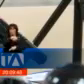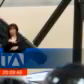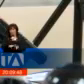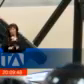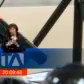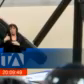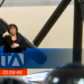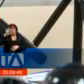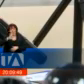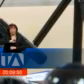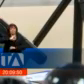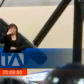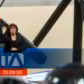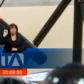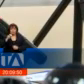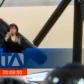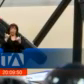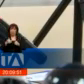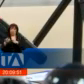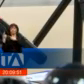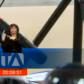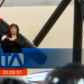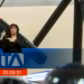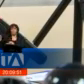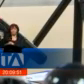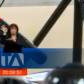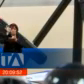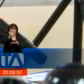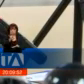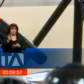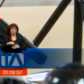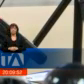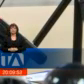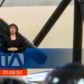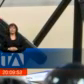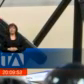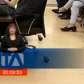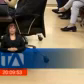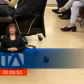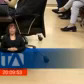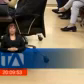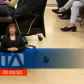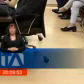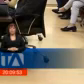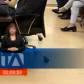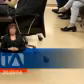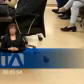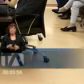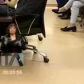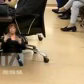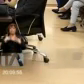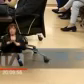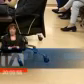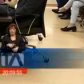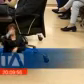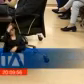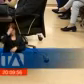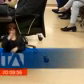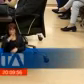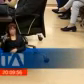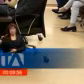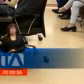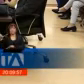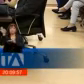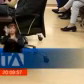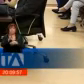designada este martes para el cargo luego de rechazar la impugnación que se presentó en su contra. Ha sido designada como superintendenta de bancos